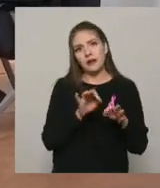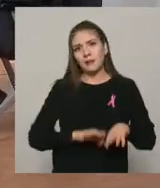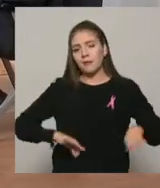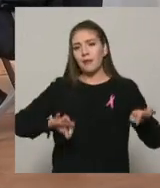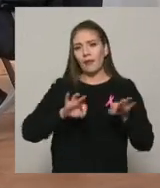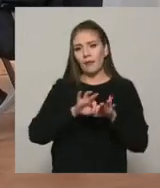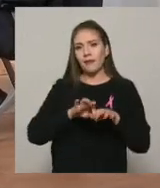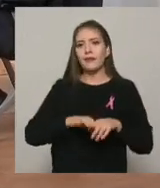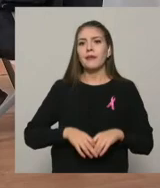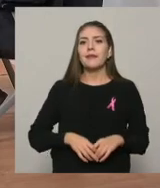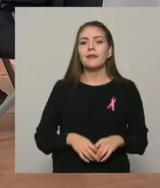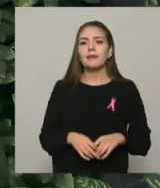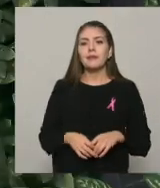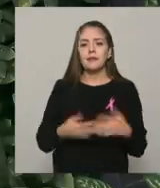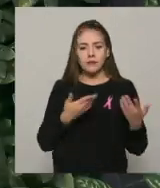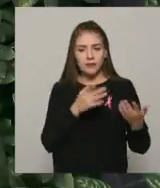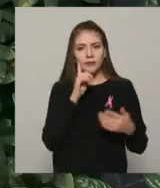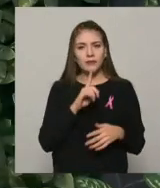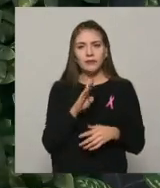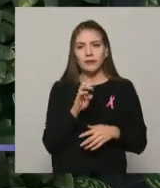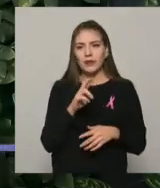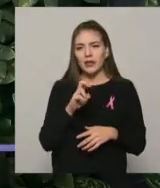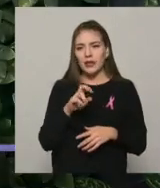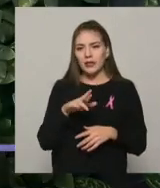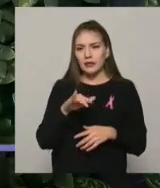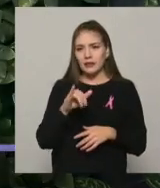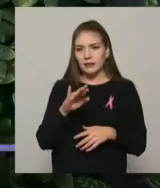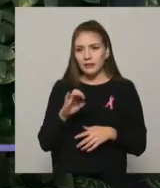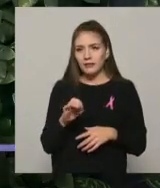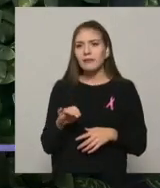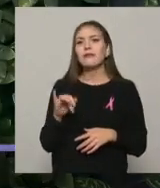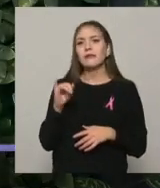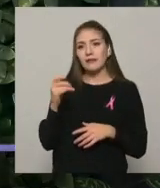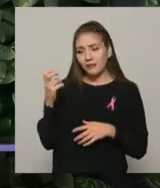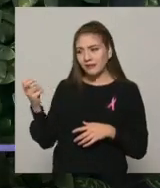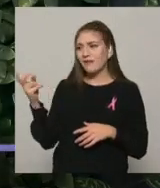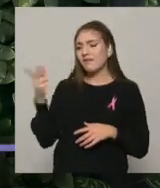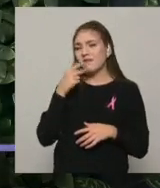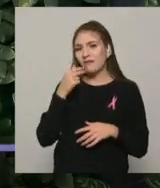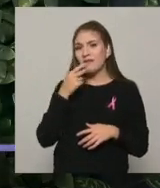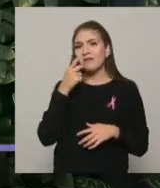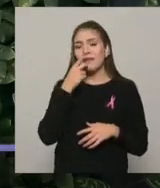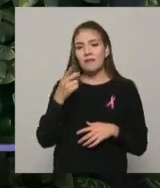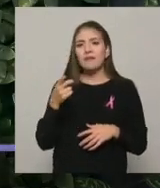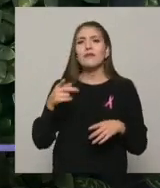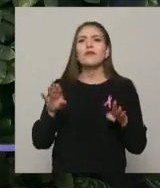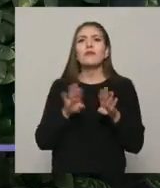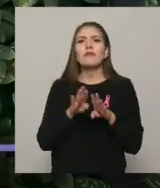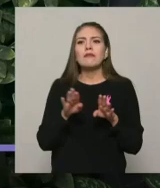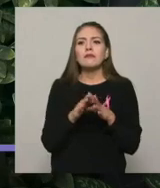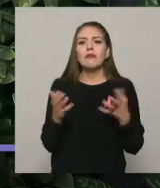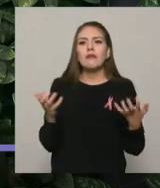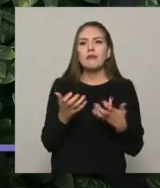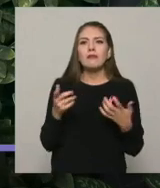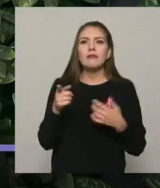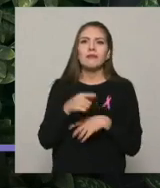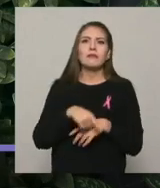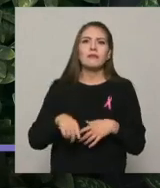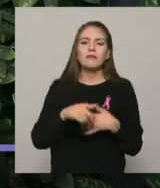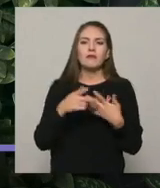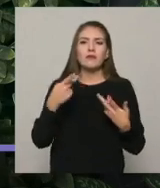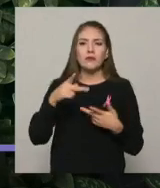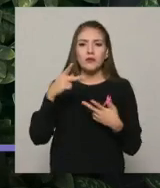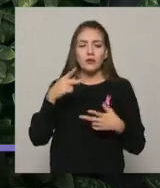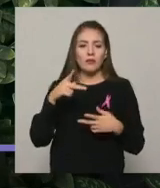acaba de decir Antimio es el gran reto, ¿no? Cómo hacer que la industria, que la